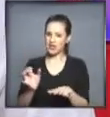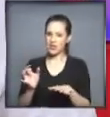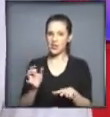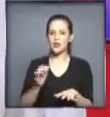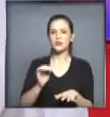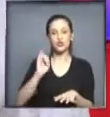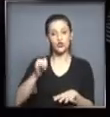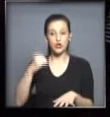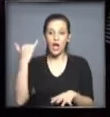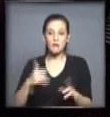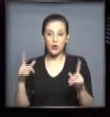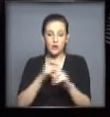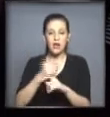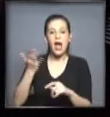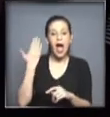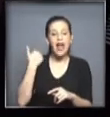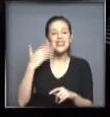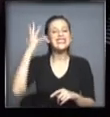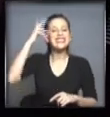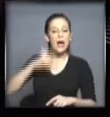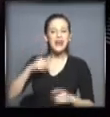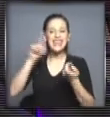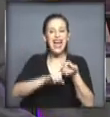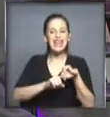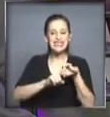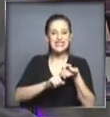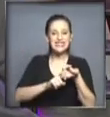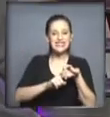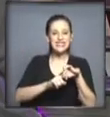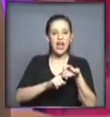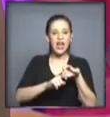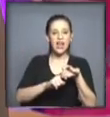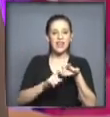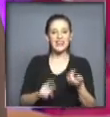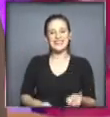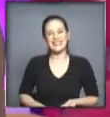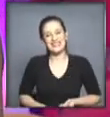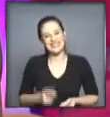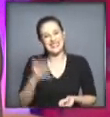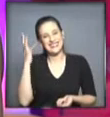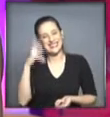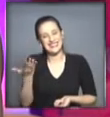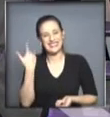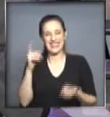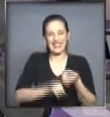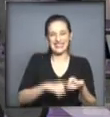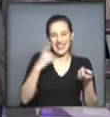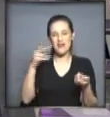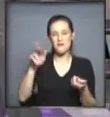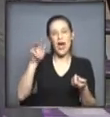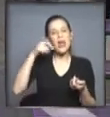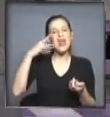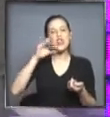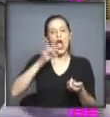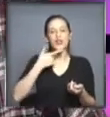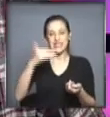con Remeditos problema, cuando tenía Remeditos. Sí, 14. San Martín aprovechó, era Libertador, ¿no? 14. Sí, 14 tenía remedio, Martín tenía 30.